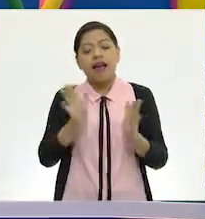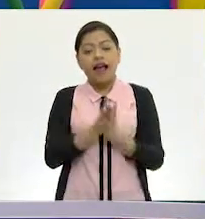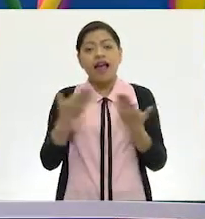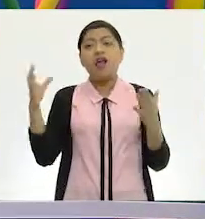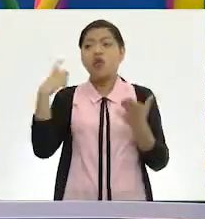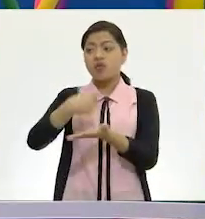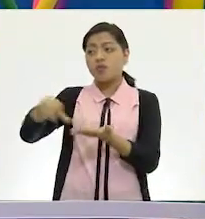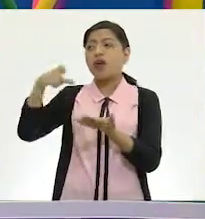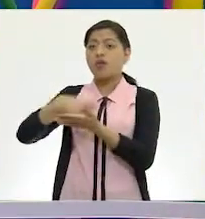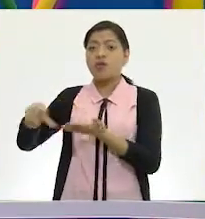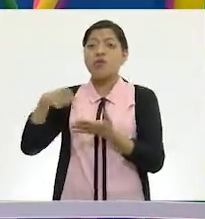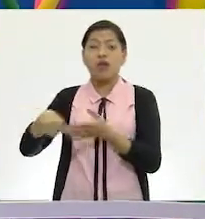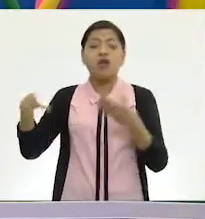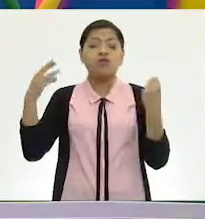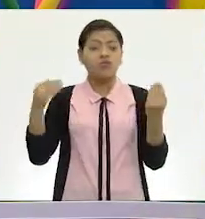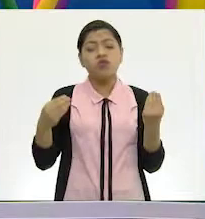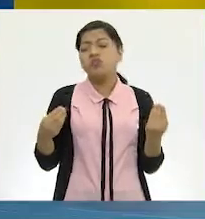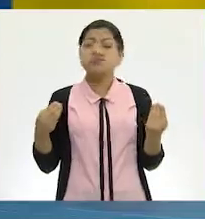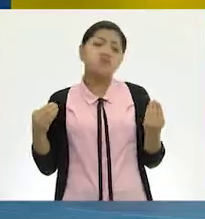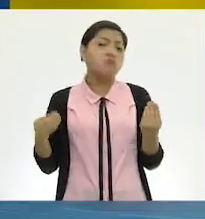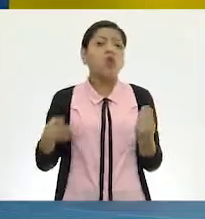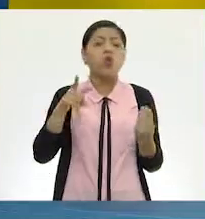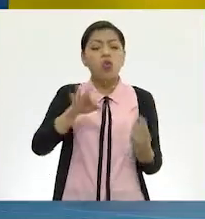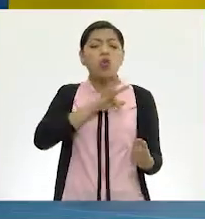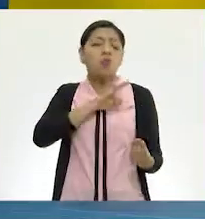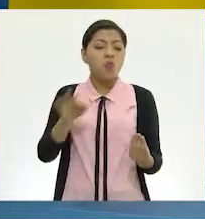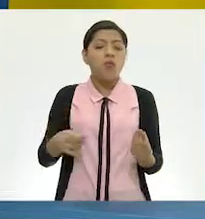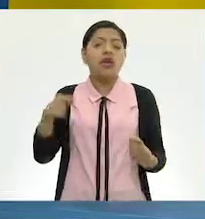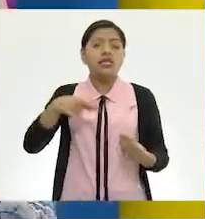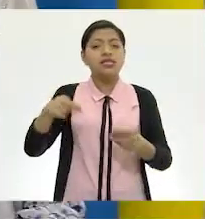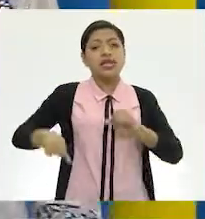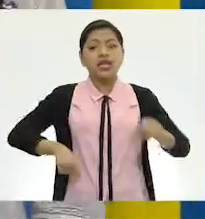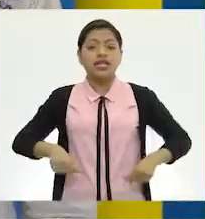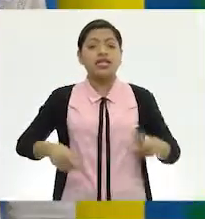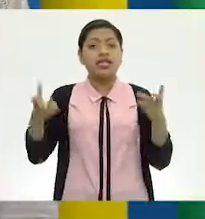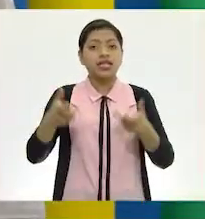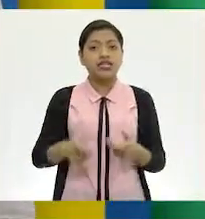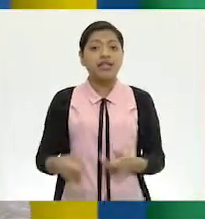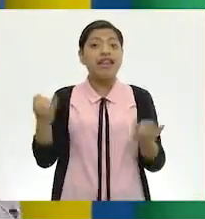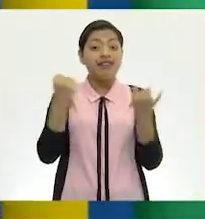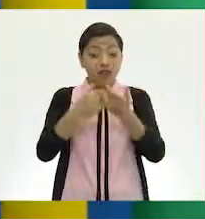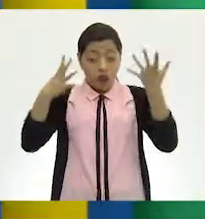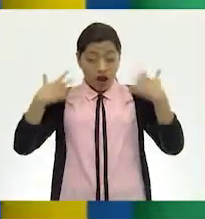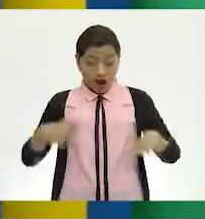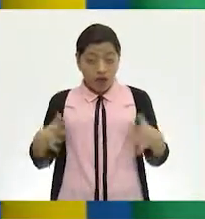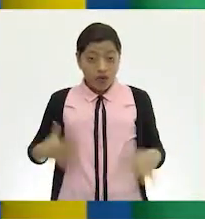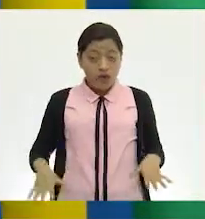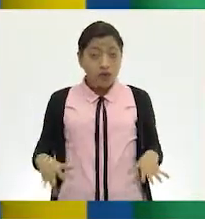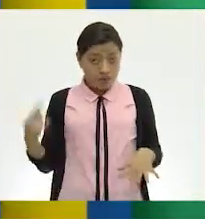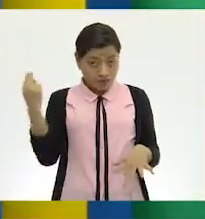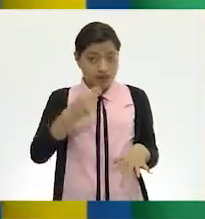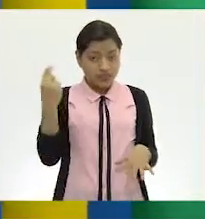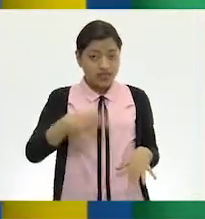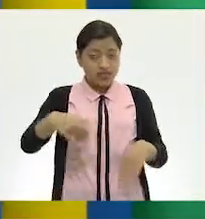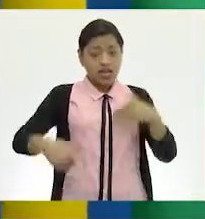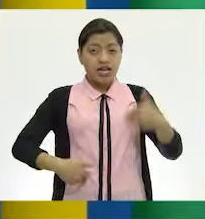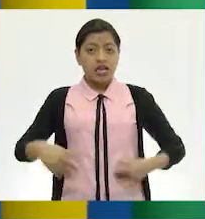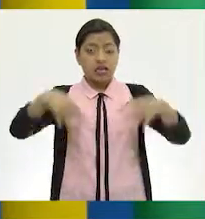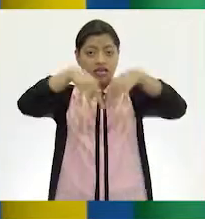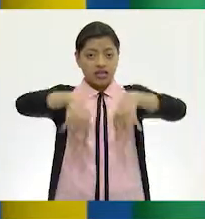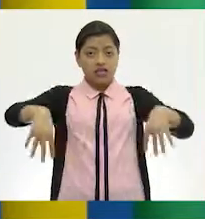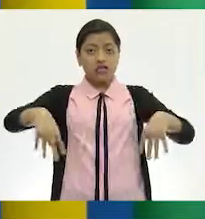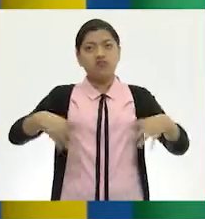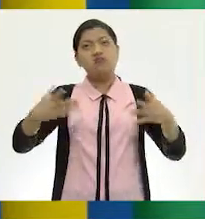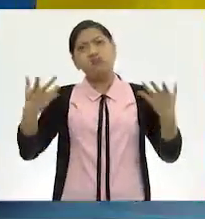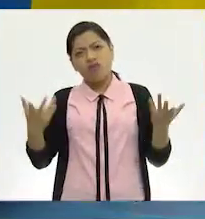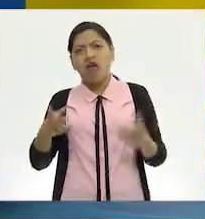inversión para poder hacer pues estos ejercicios. Del vestuario y eso tampoco lo necesitaríamos en este teatro de atril. Hay